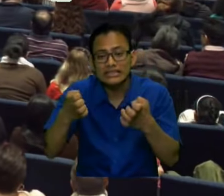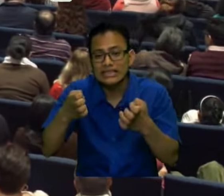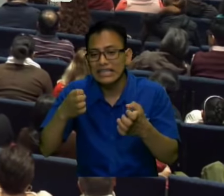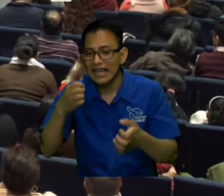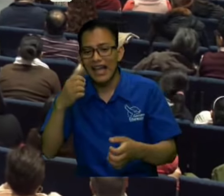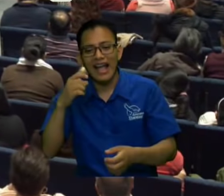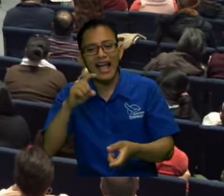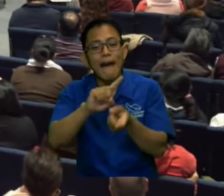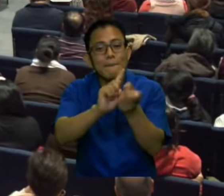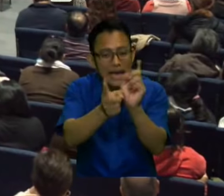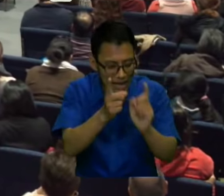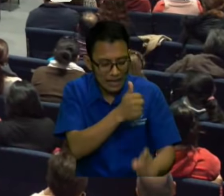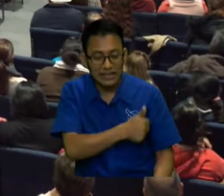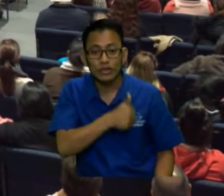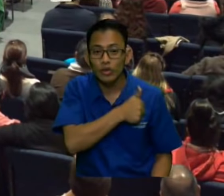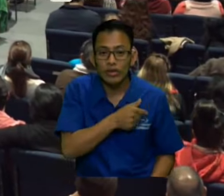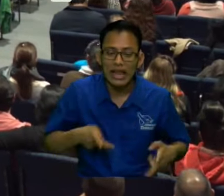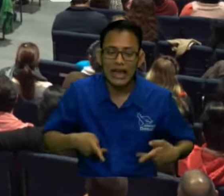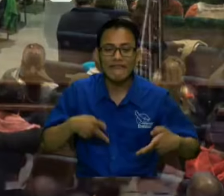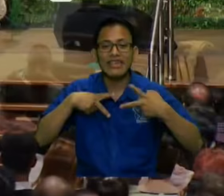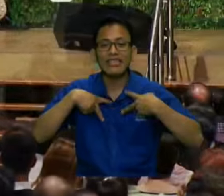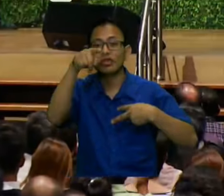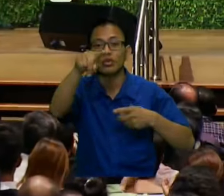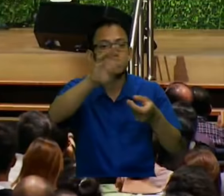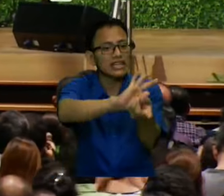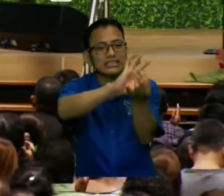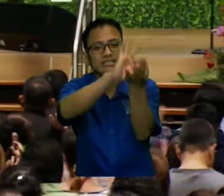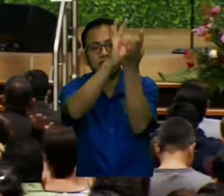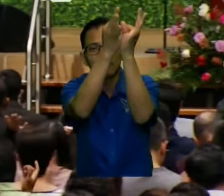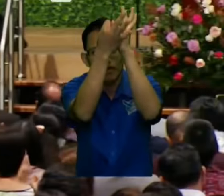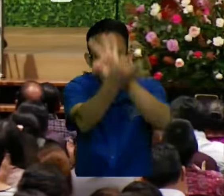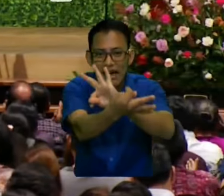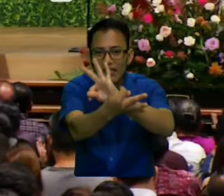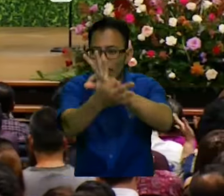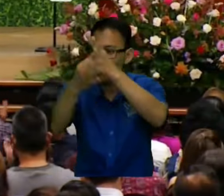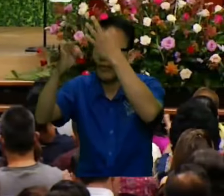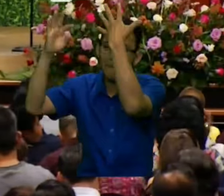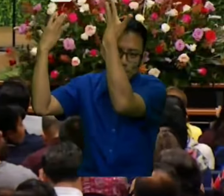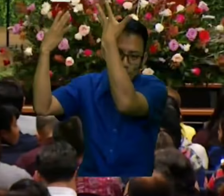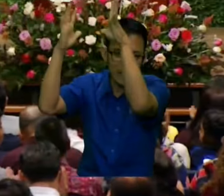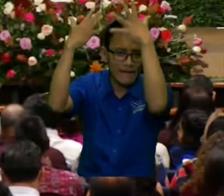Y vas a ser transformado. Dale un aplauso al Rey bendito.